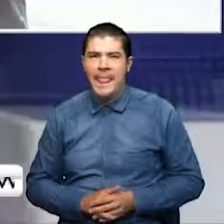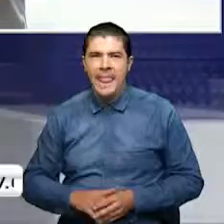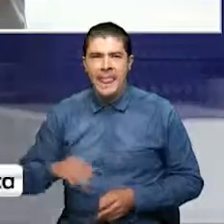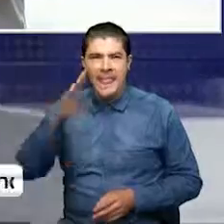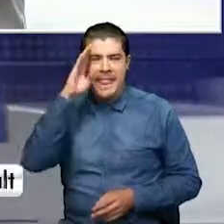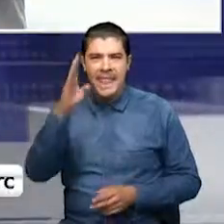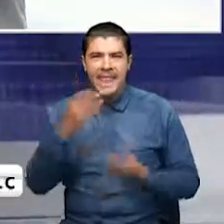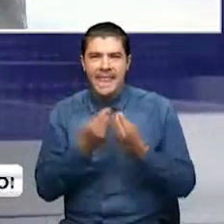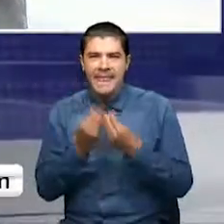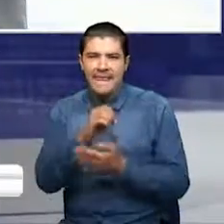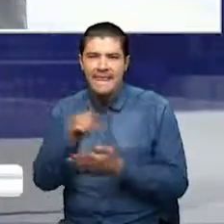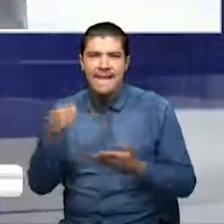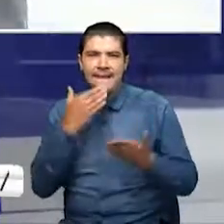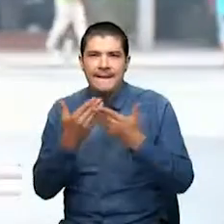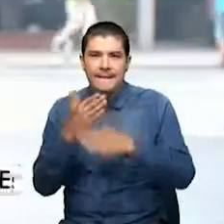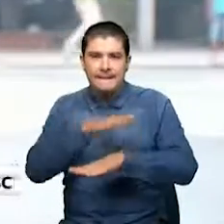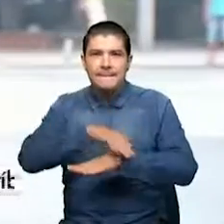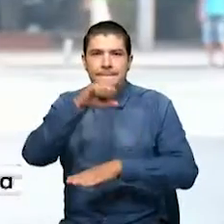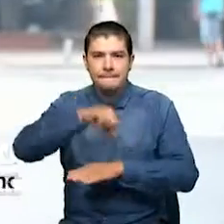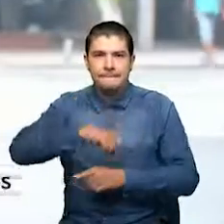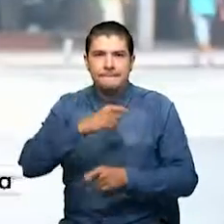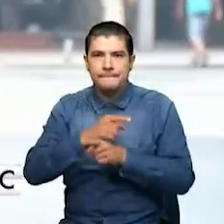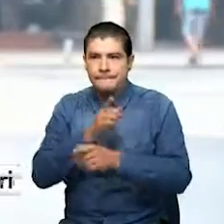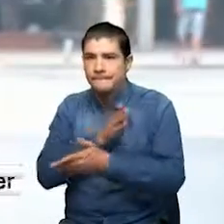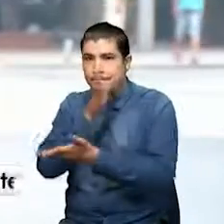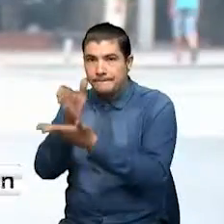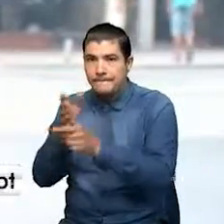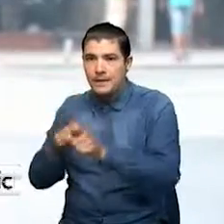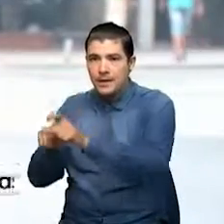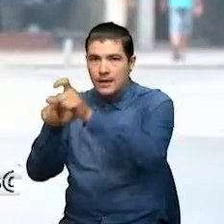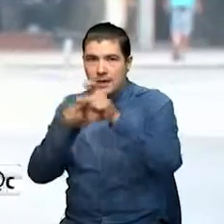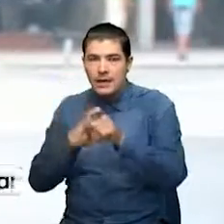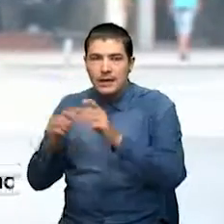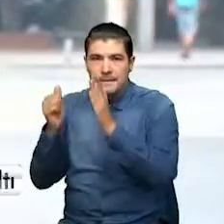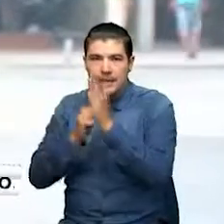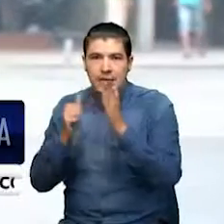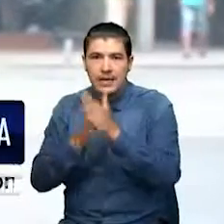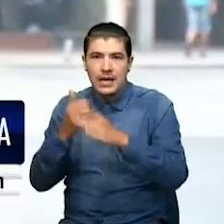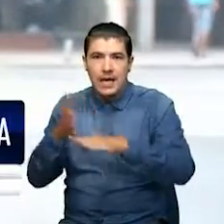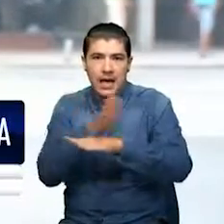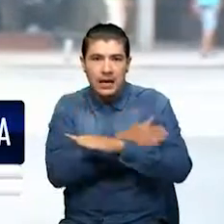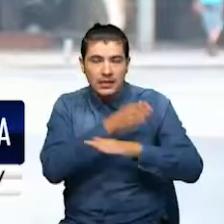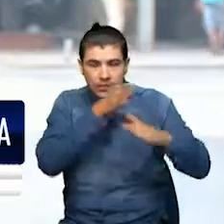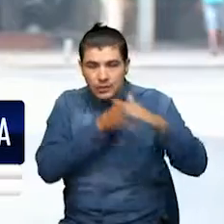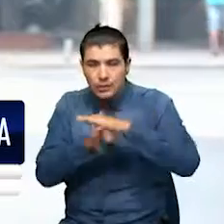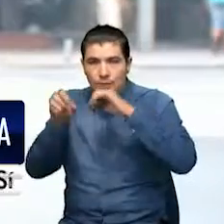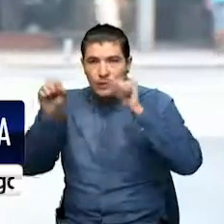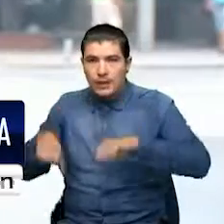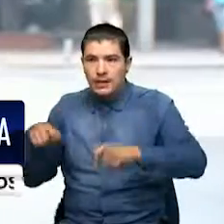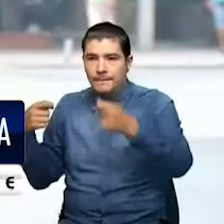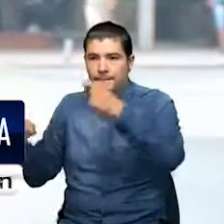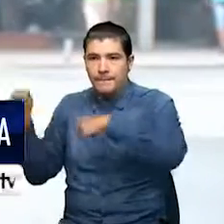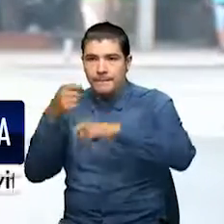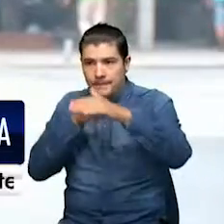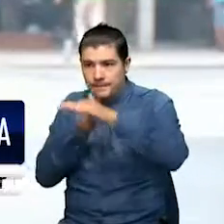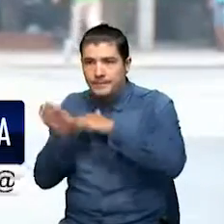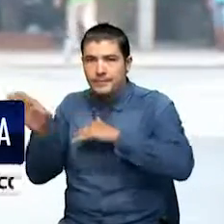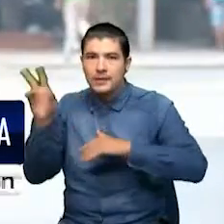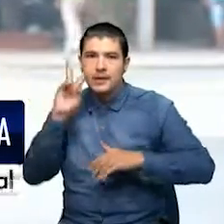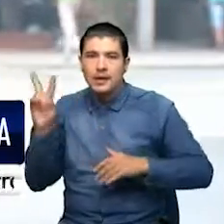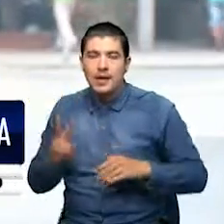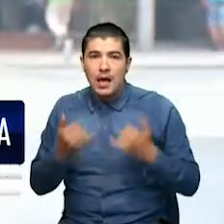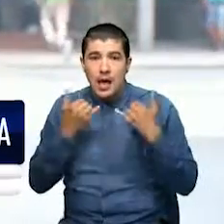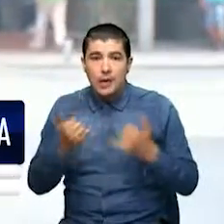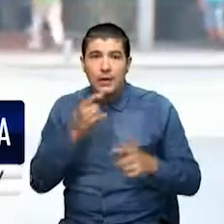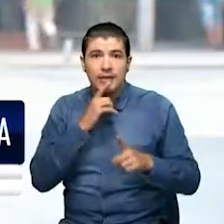hola compañeros qué tal buenas tardes pues hacia la guajira fue enviada a la mercancía represada en cúcuta para ser comercializada hacia venezuela la